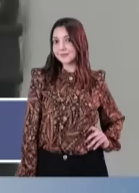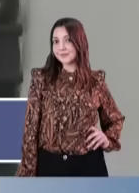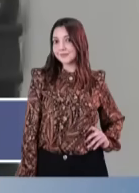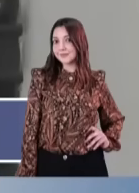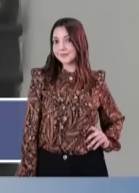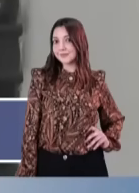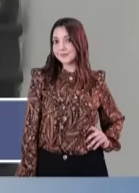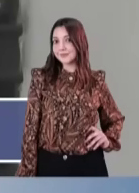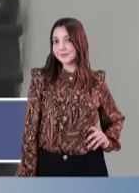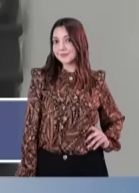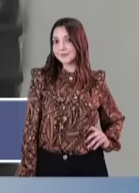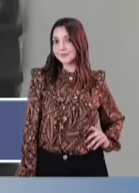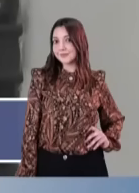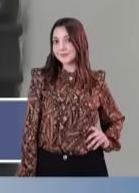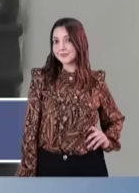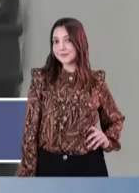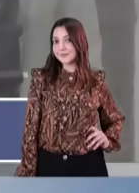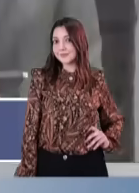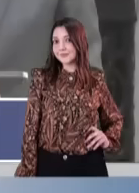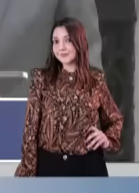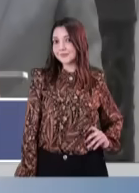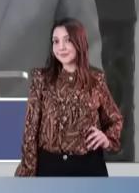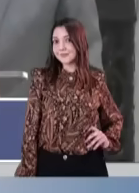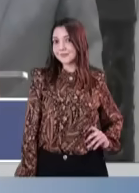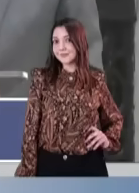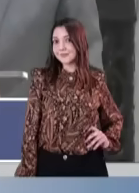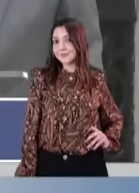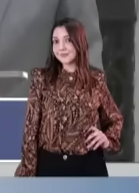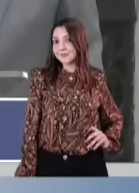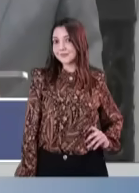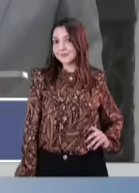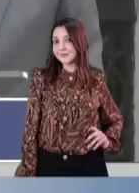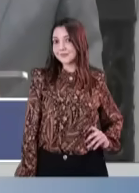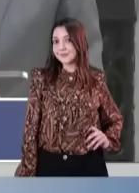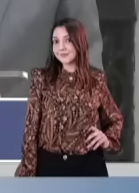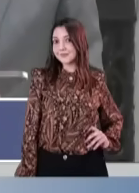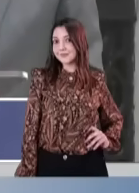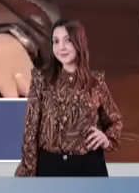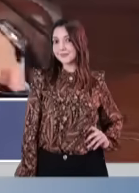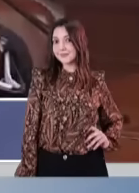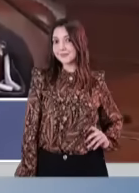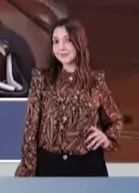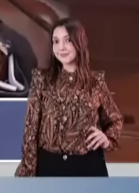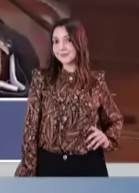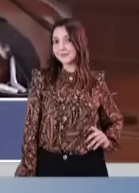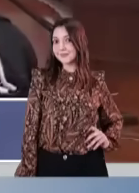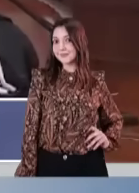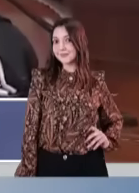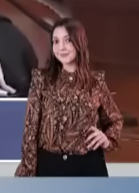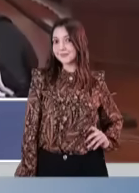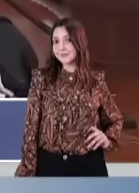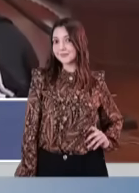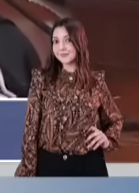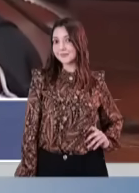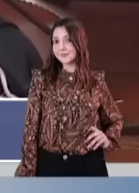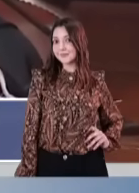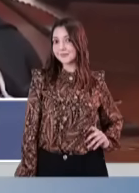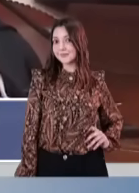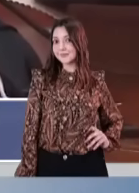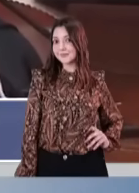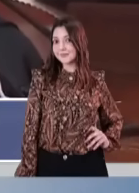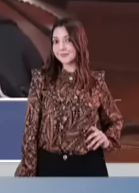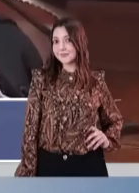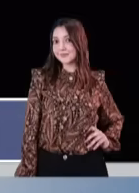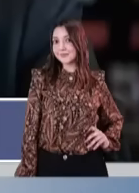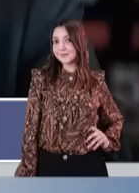Ya no hay... A ver, claro, uno podría decir que, a ver, cuando habla un vocero de gobierno es complejo que lo haga